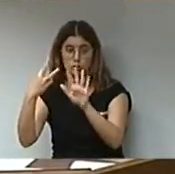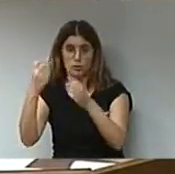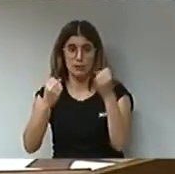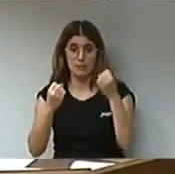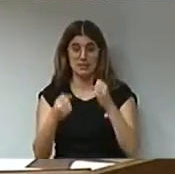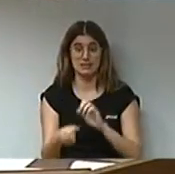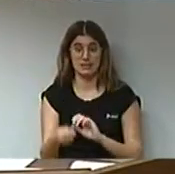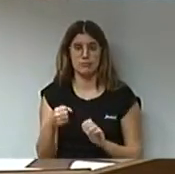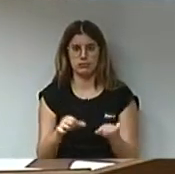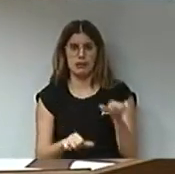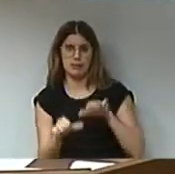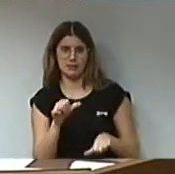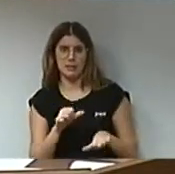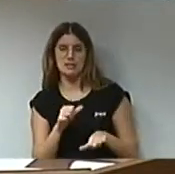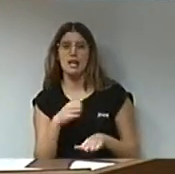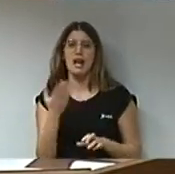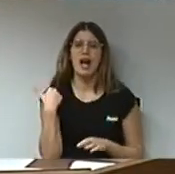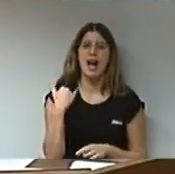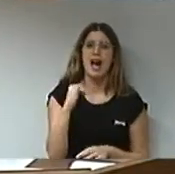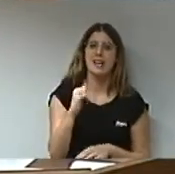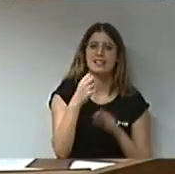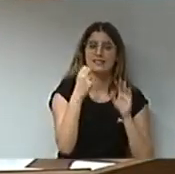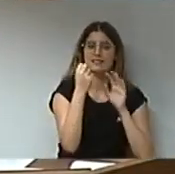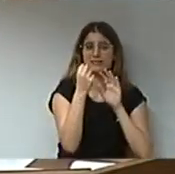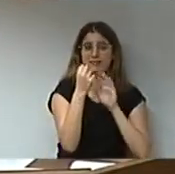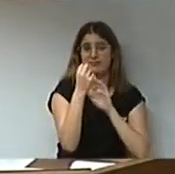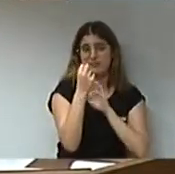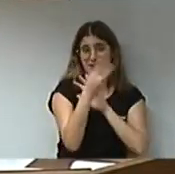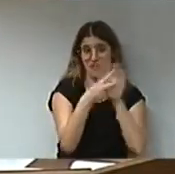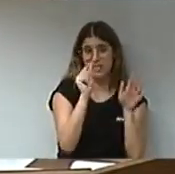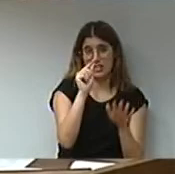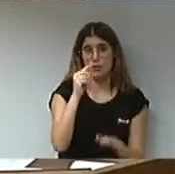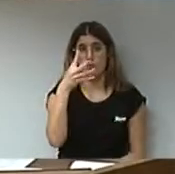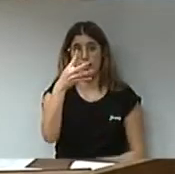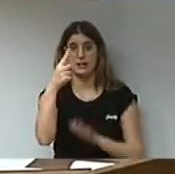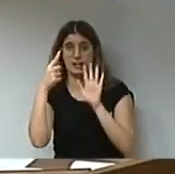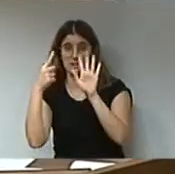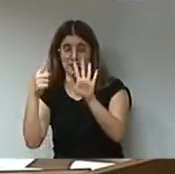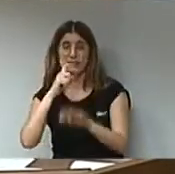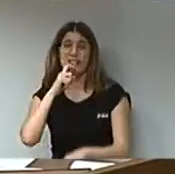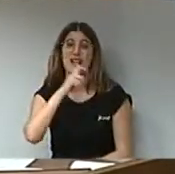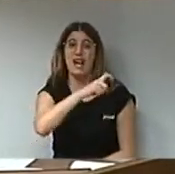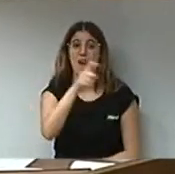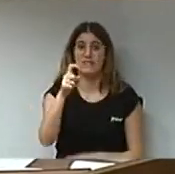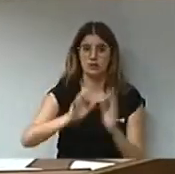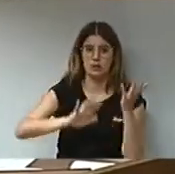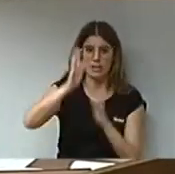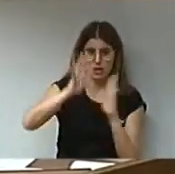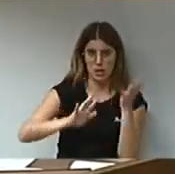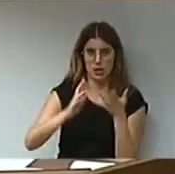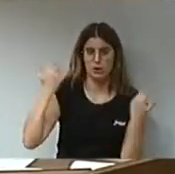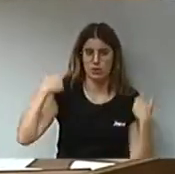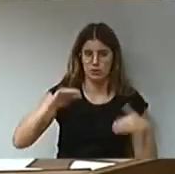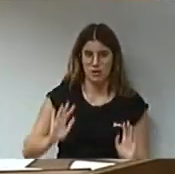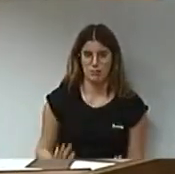tienen un aviso de las 17:46 de los bomberos forestales advirtiendo del incendio en la estación de Toras.